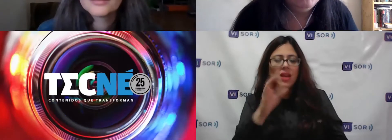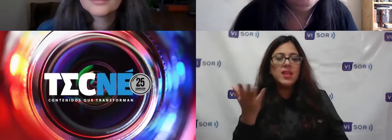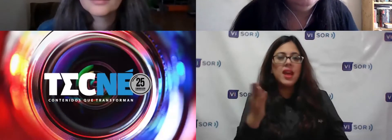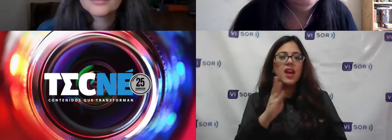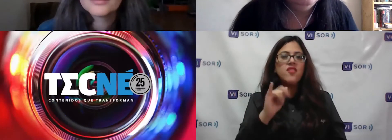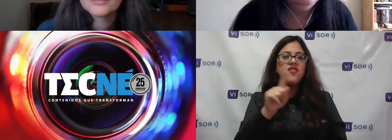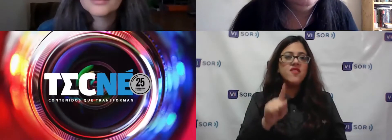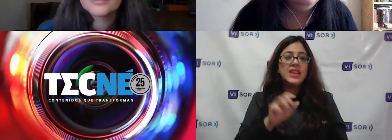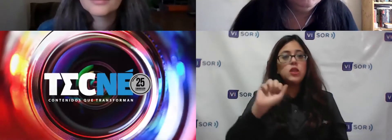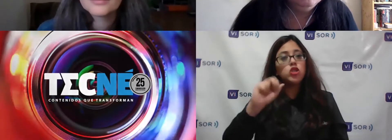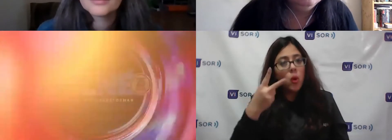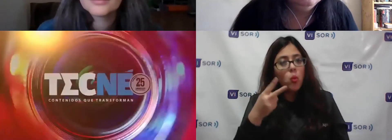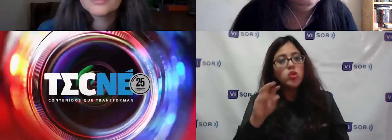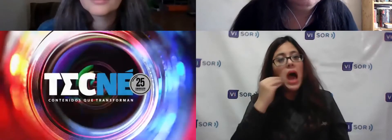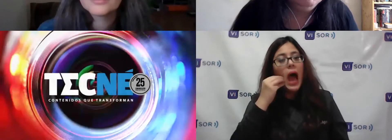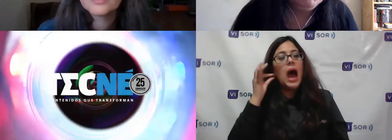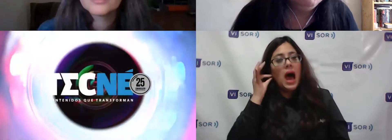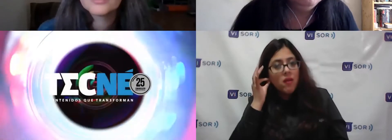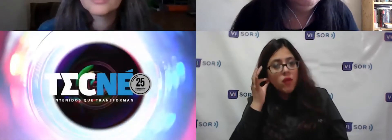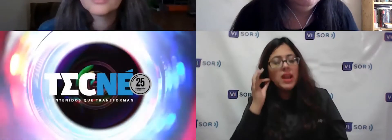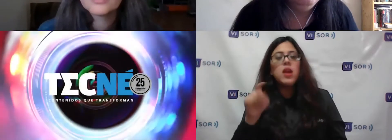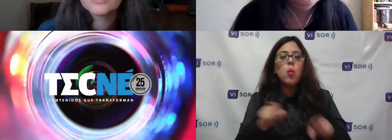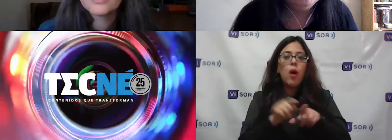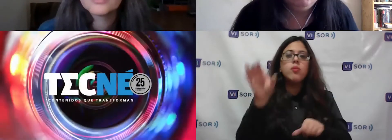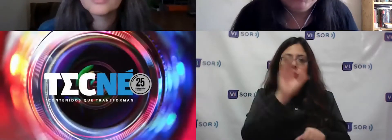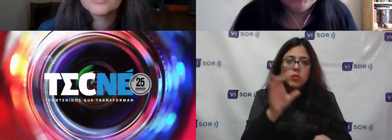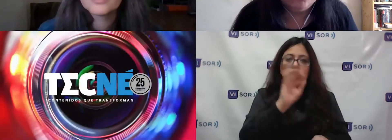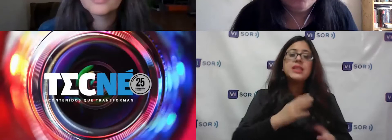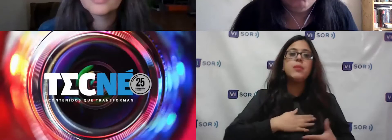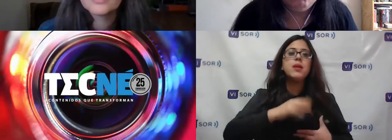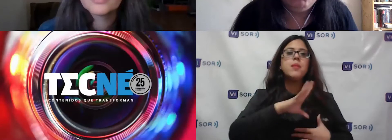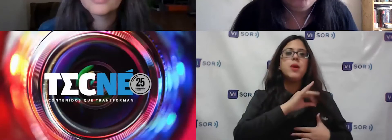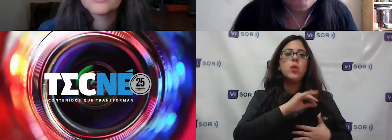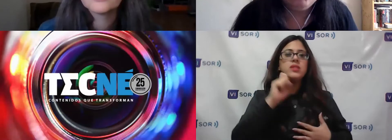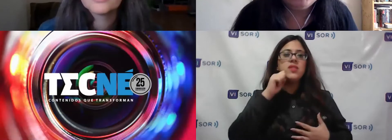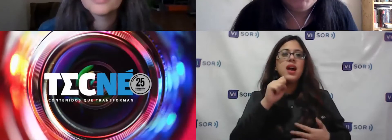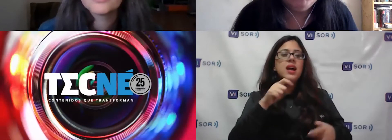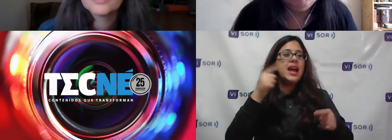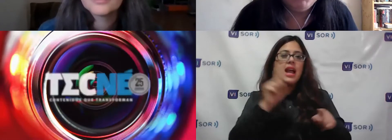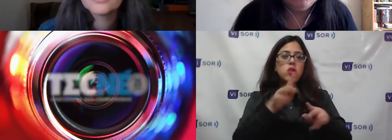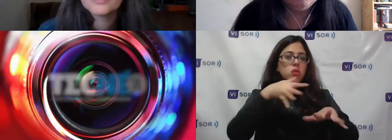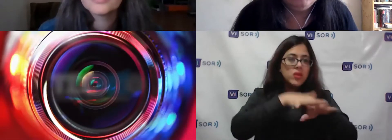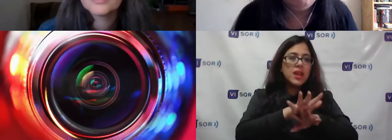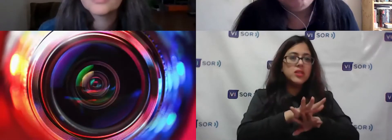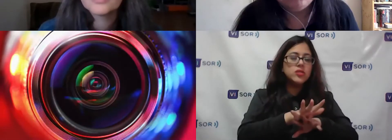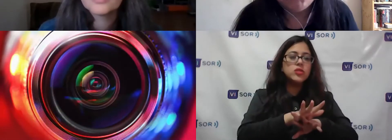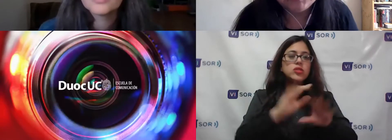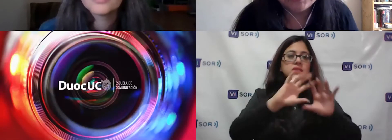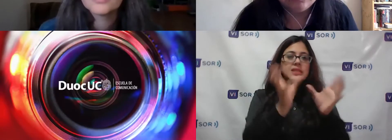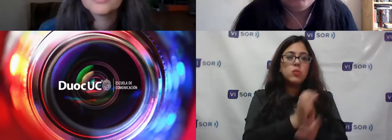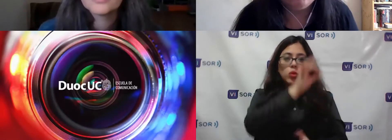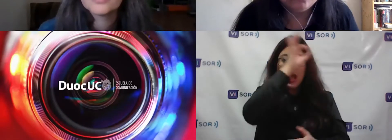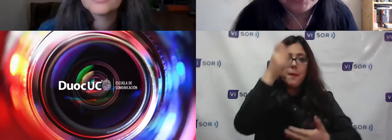escarbar algo que a mí personalmente me duele mucho que está en la integración con el mundo mapuche pero una cosa más íntima que era más bien el